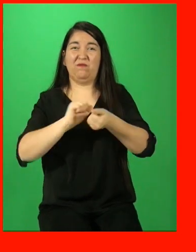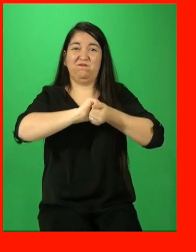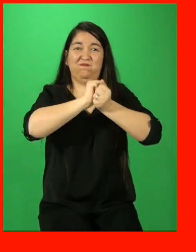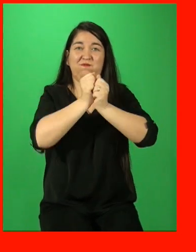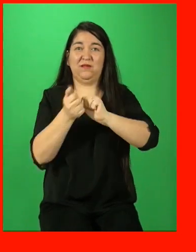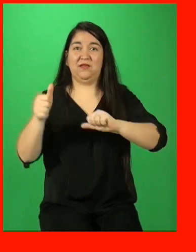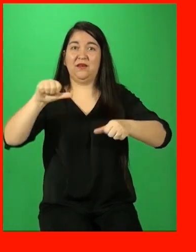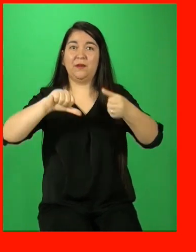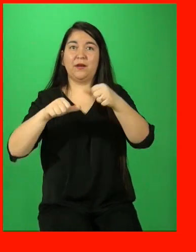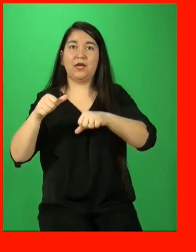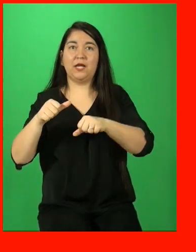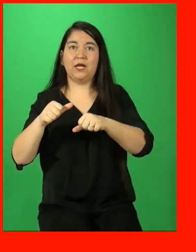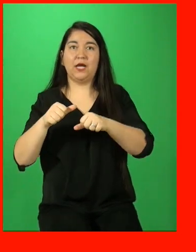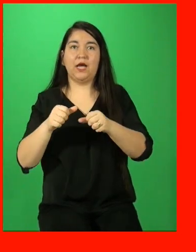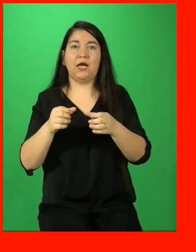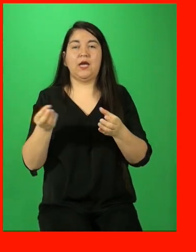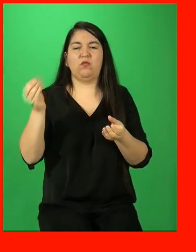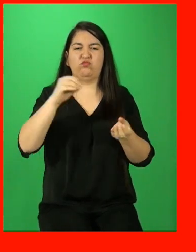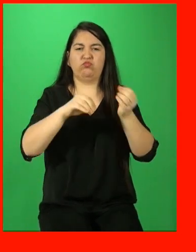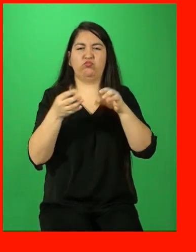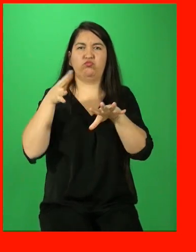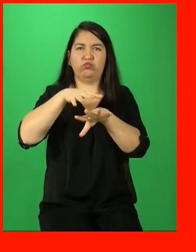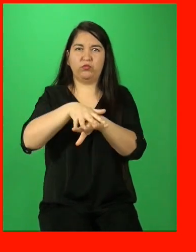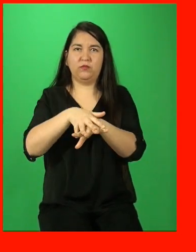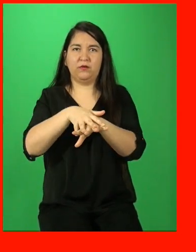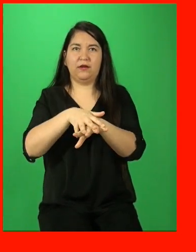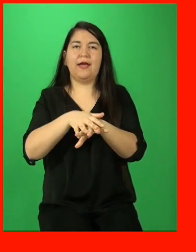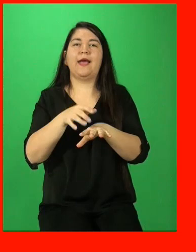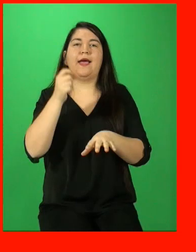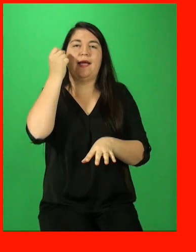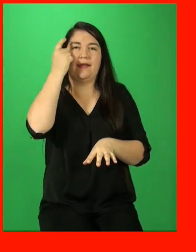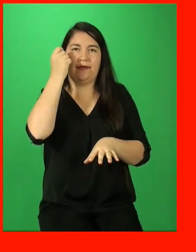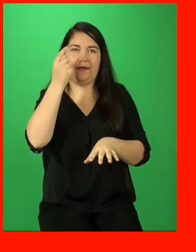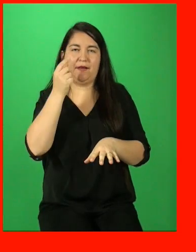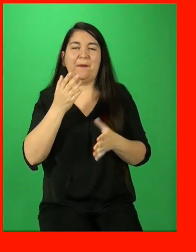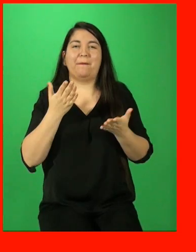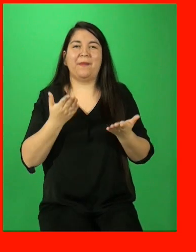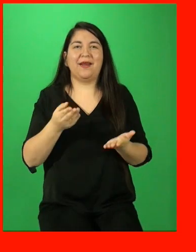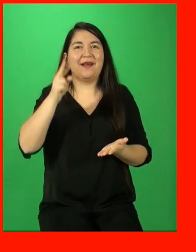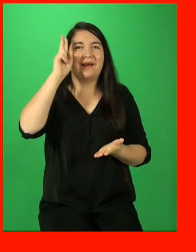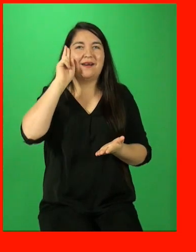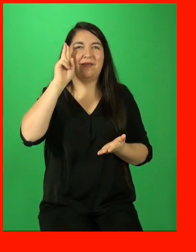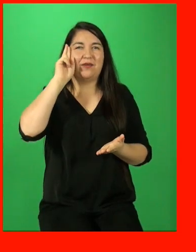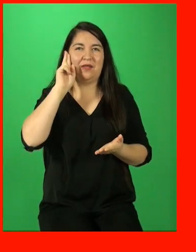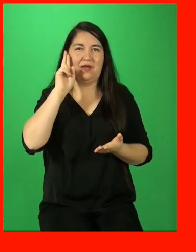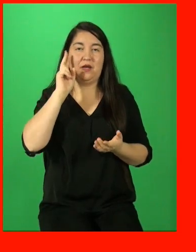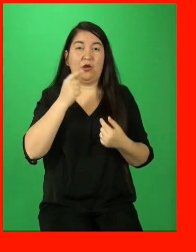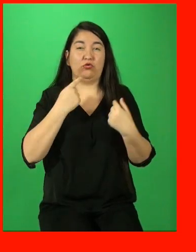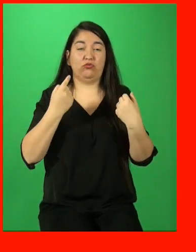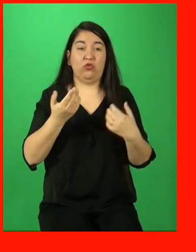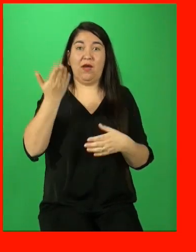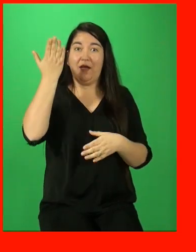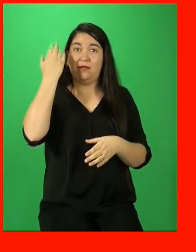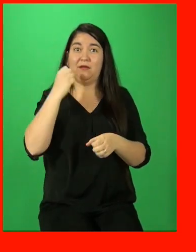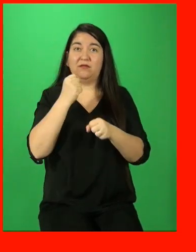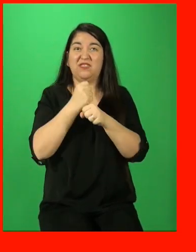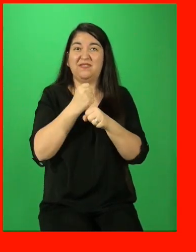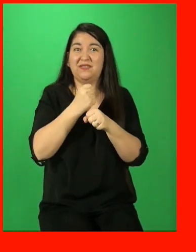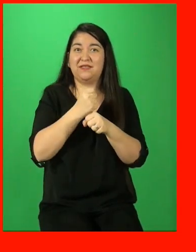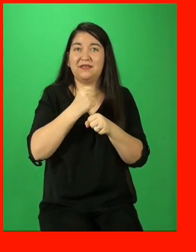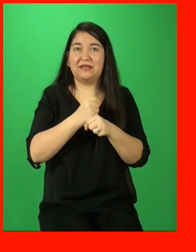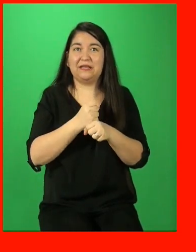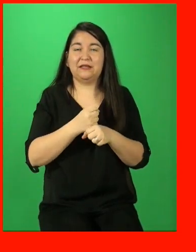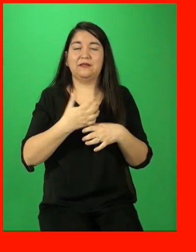químicas y soluciones. ¿Para qué? Para poder recordar todo lo que nosotros hemos trabajado en la enseñanza